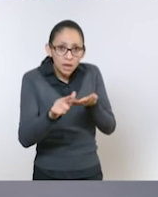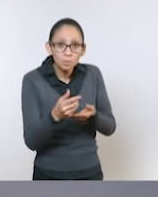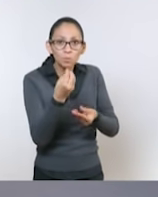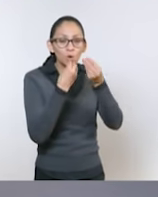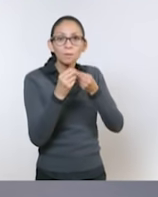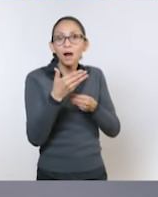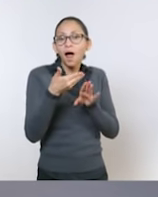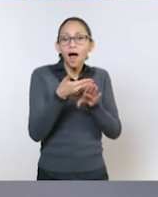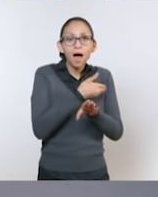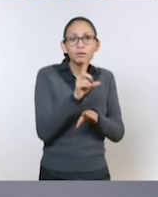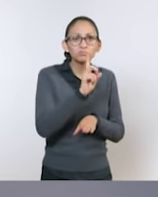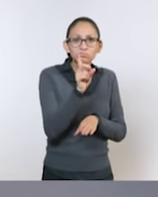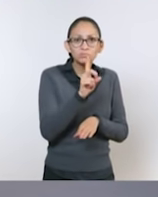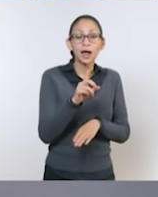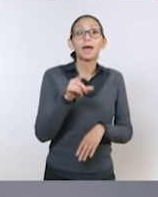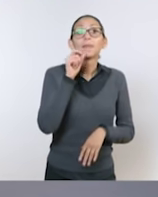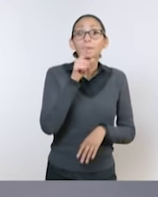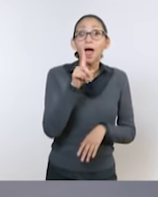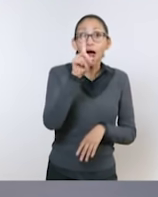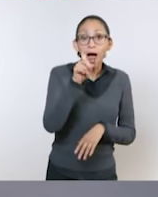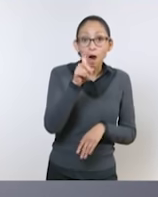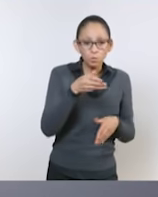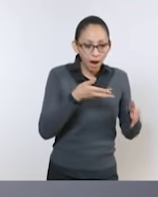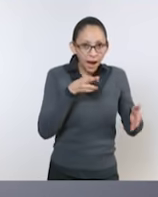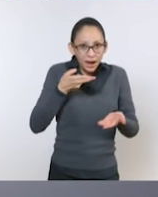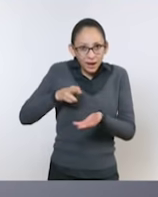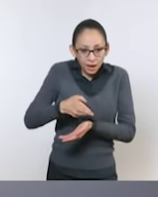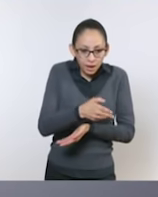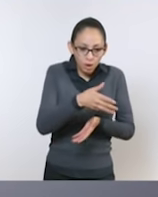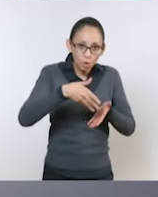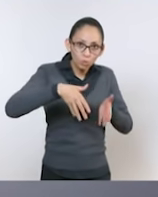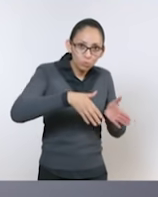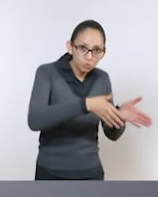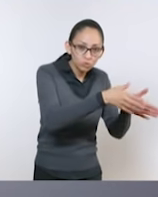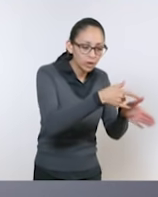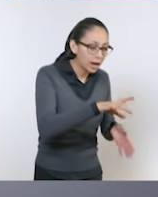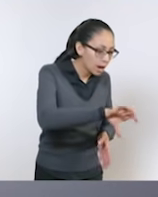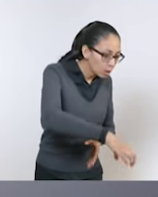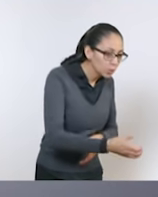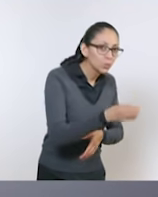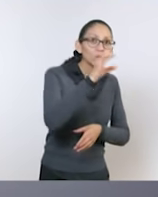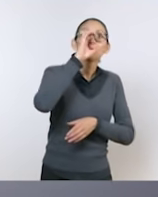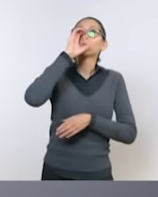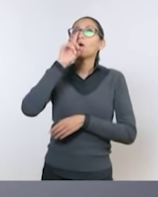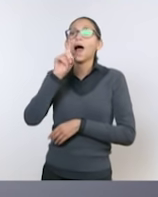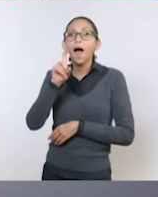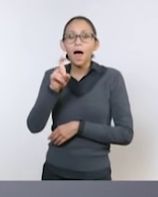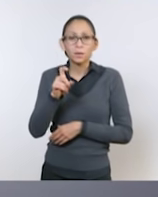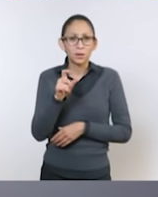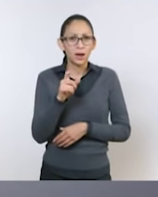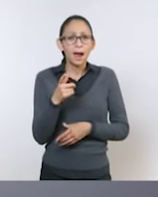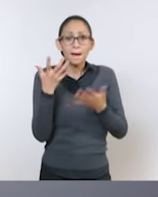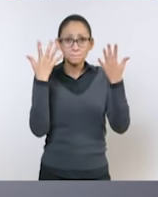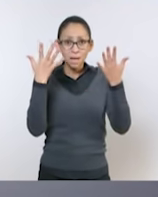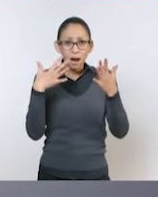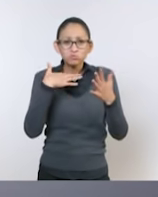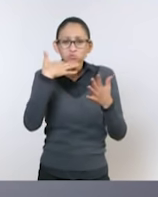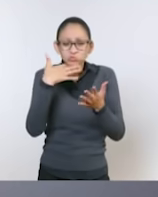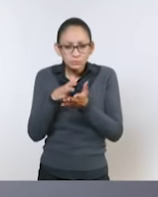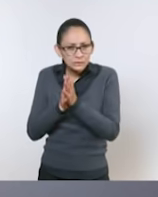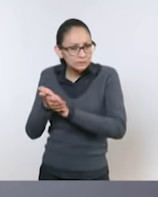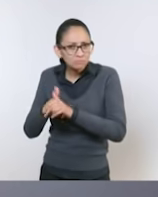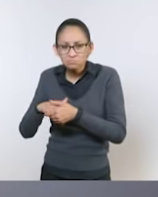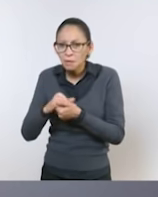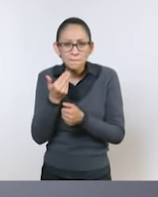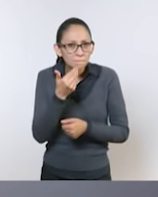antes de comerlas. Tomaba el agua directamente del río que pasaba por enfrente de la escuela. Tampoco